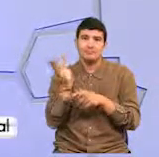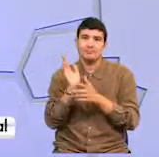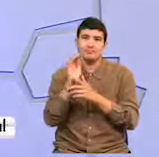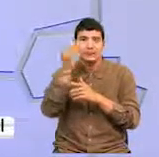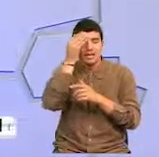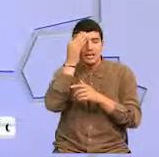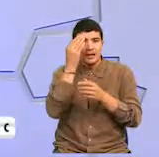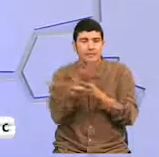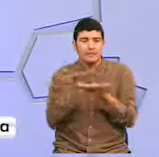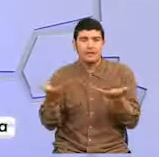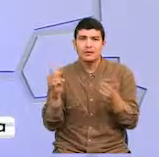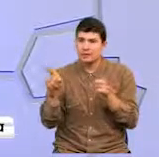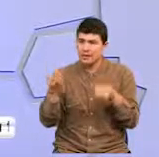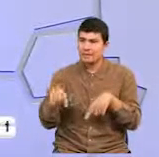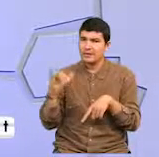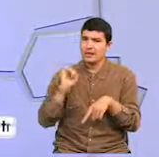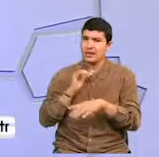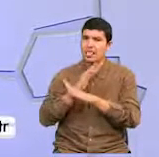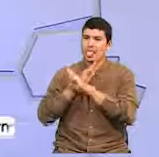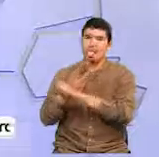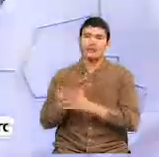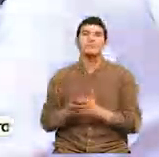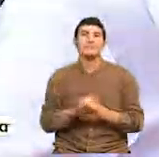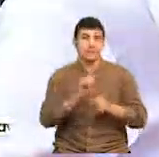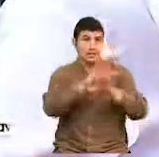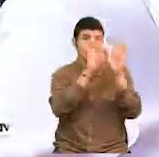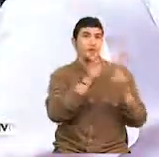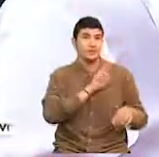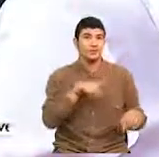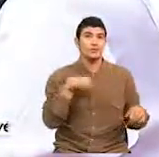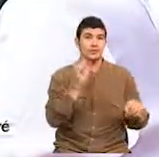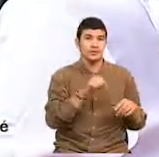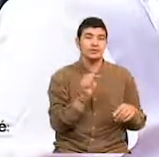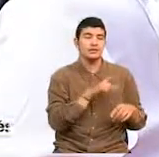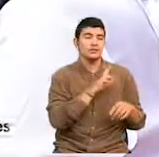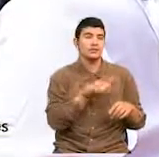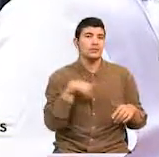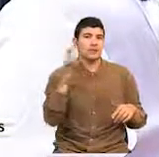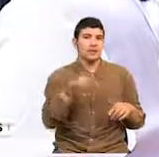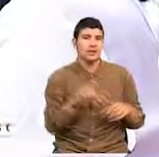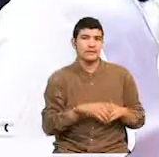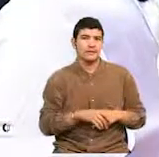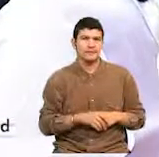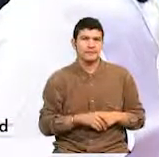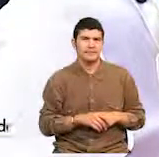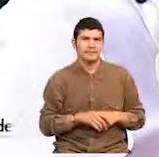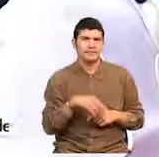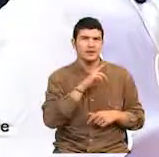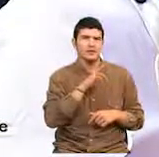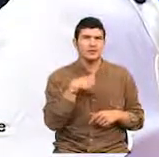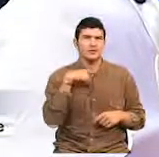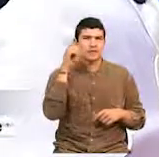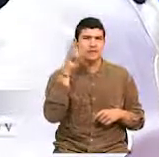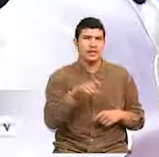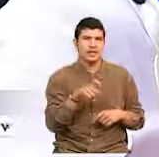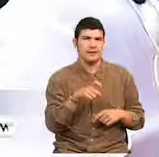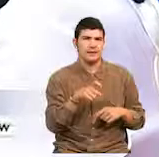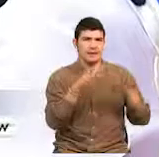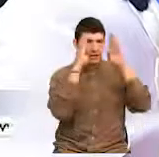están en esa lucha anticontrabando en esta región. Claro, nosotros tenemos que velar por la percepción